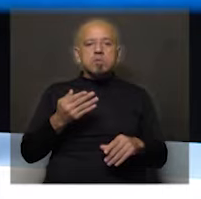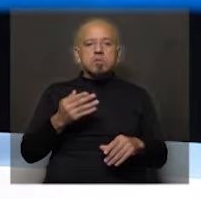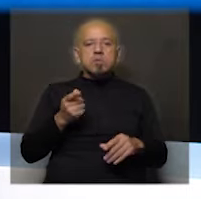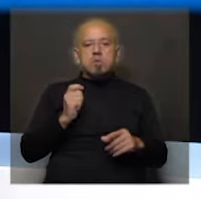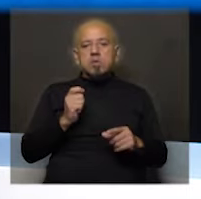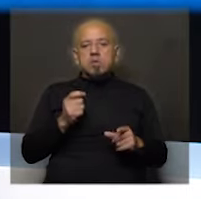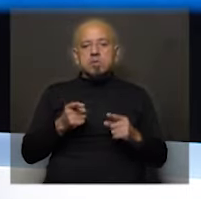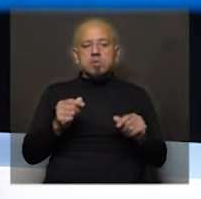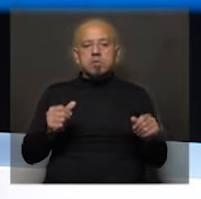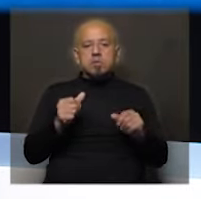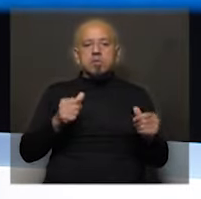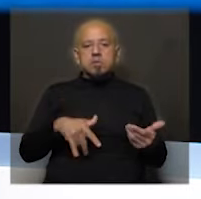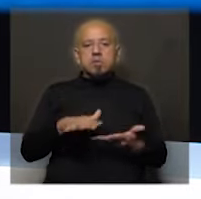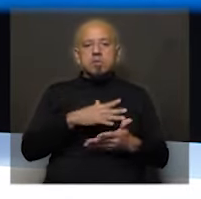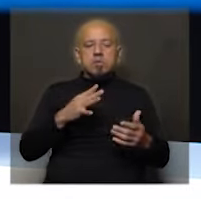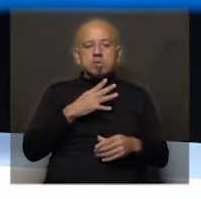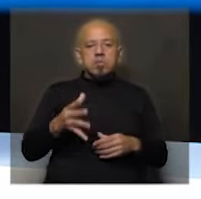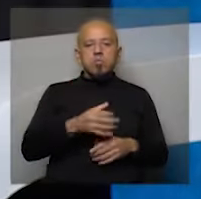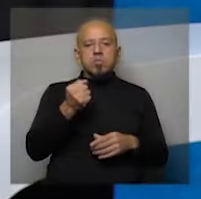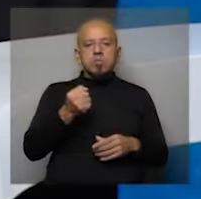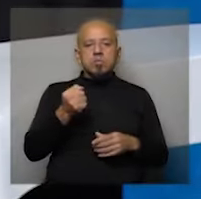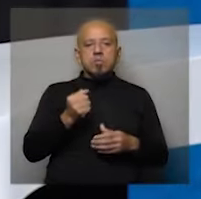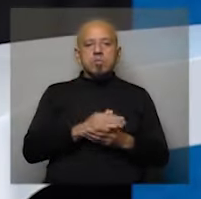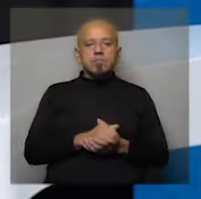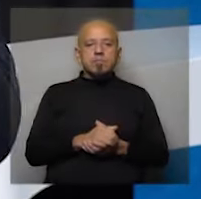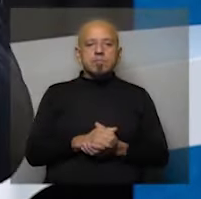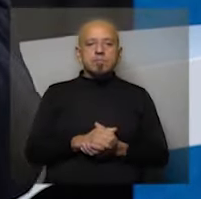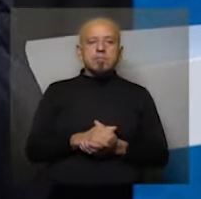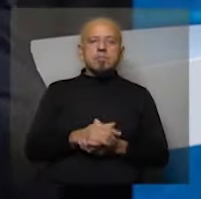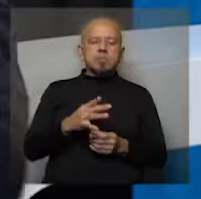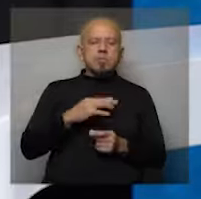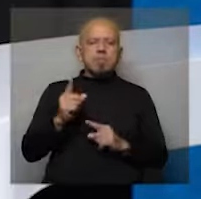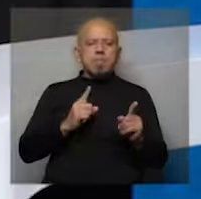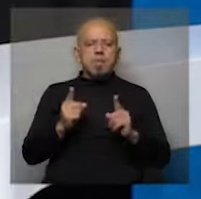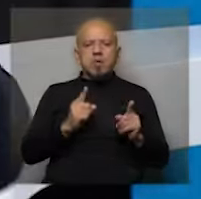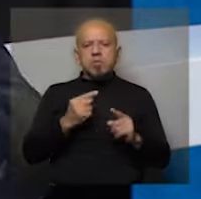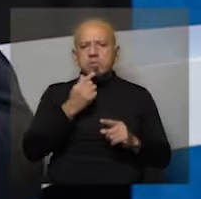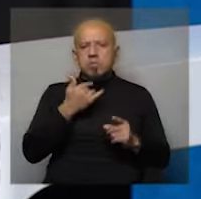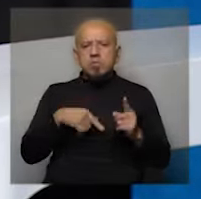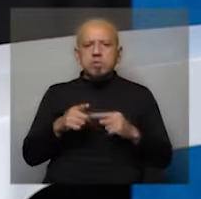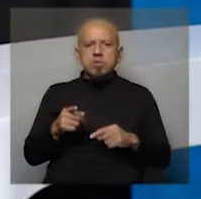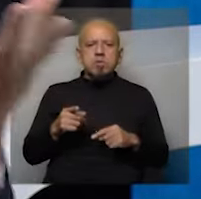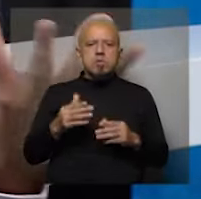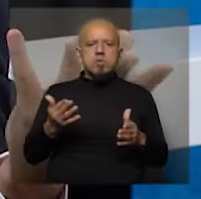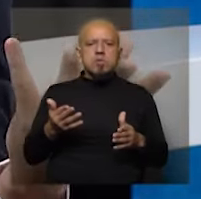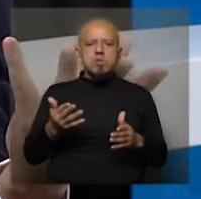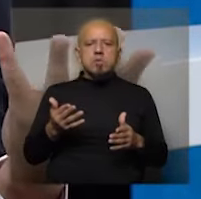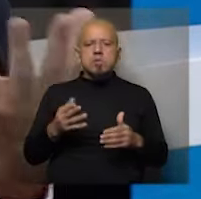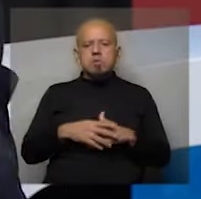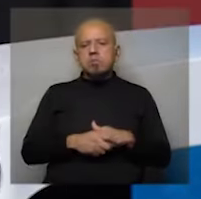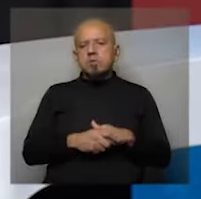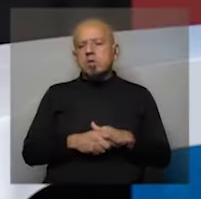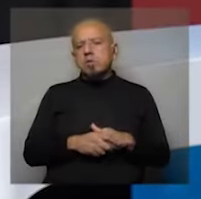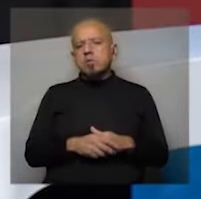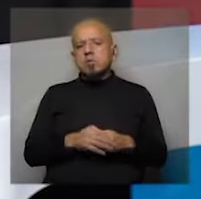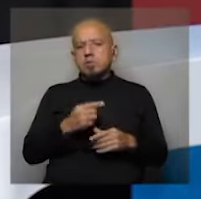cometió la situación Abusiva en el caso de los menores s que tienen en cuenta algunos detalles como para que sea si se quiere un poco más amigable en la instancia